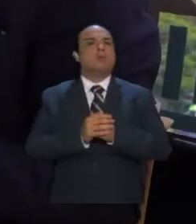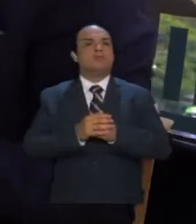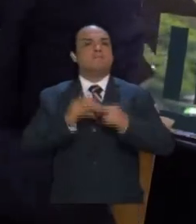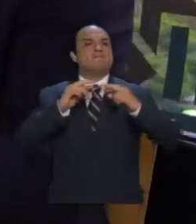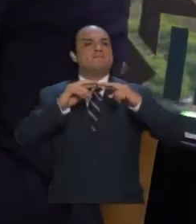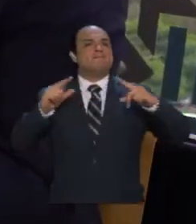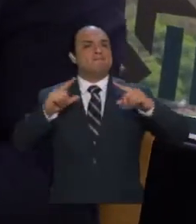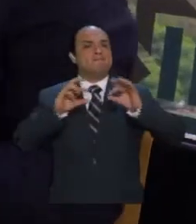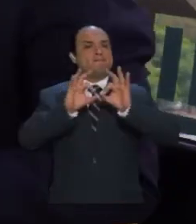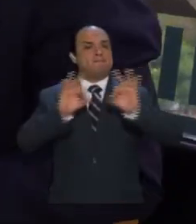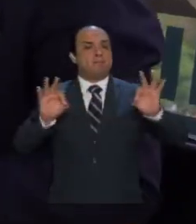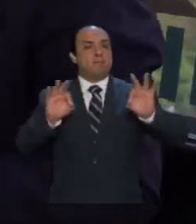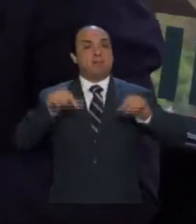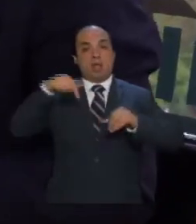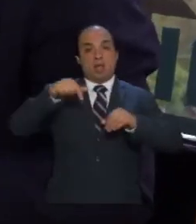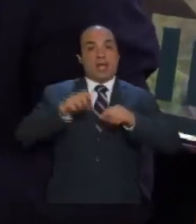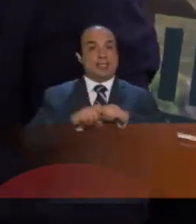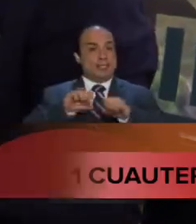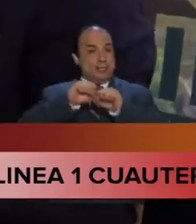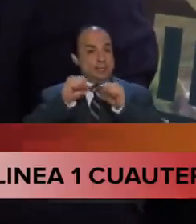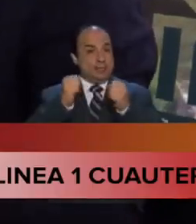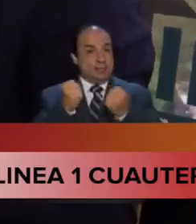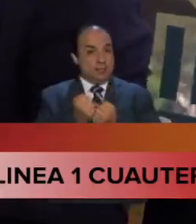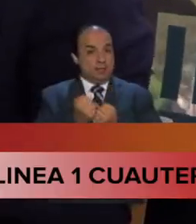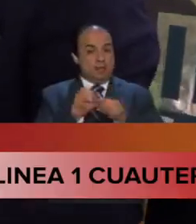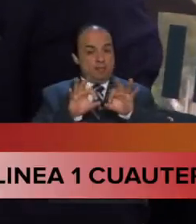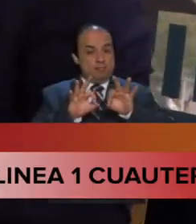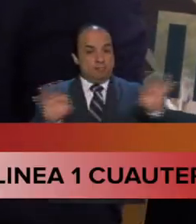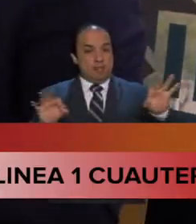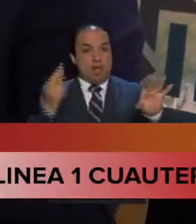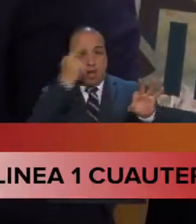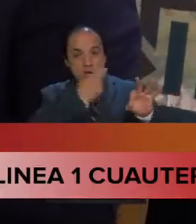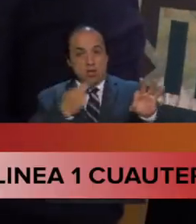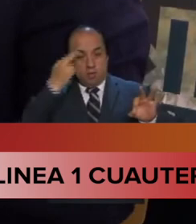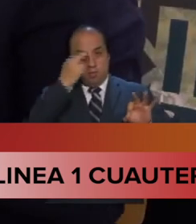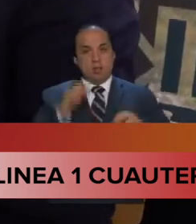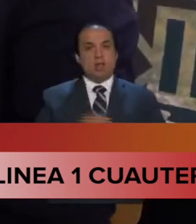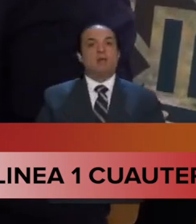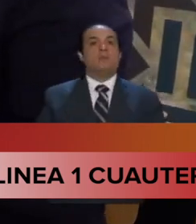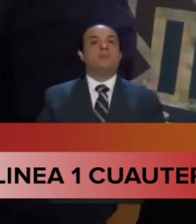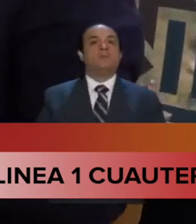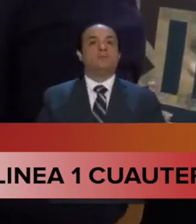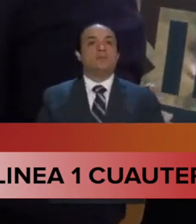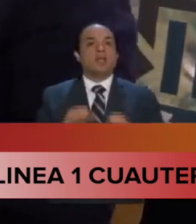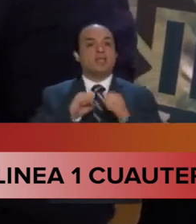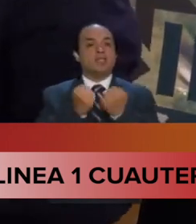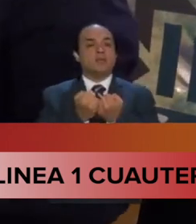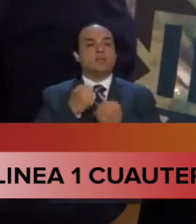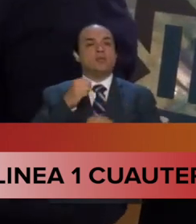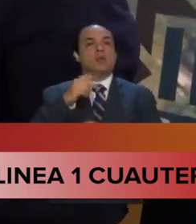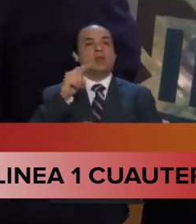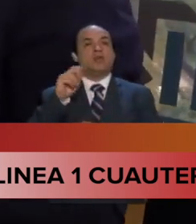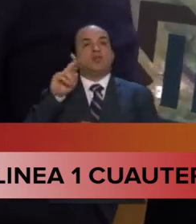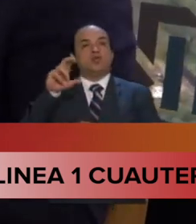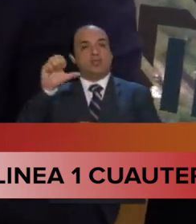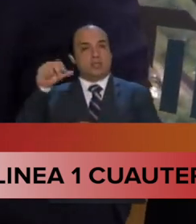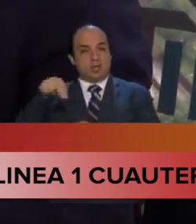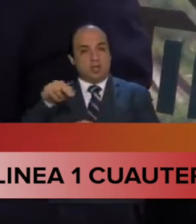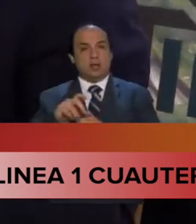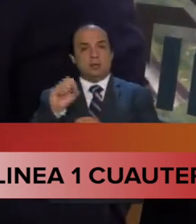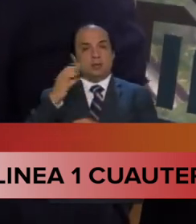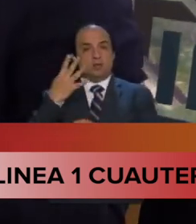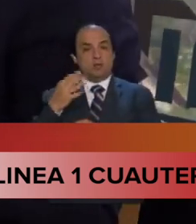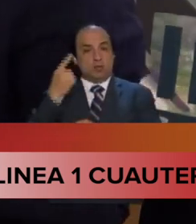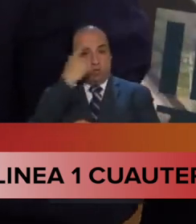aparte, el cable en este sistema precisamente lo estamos monitoreando por un sistema que se llama Truscan 24 horas. Podemos